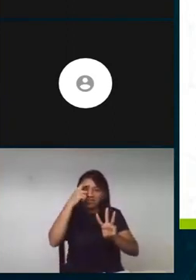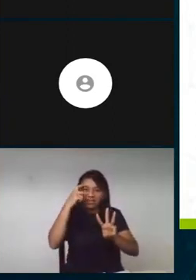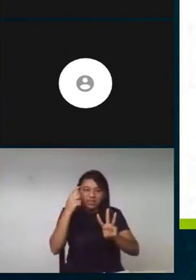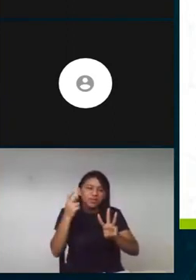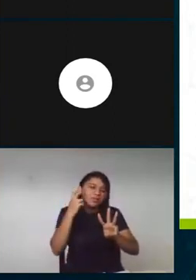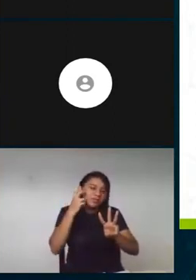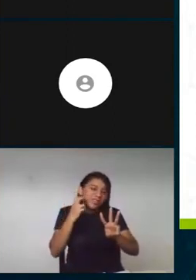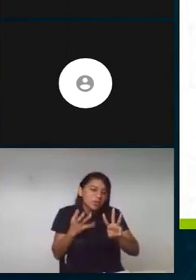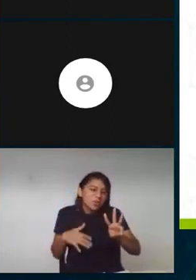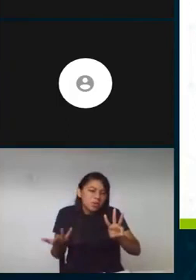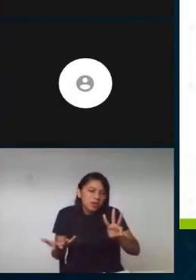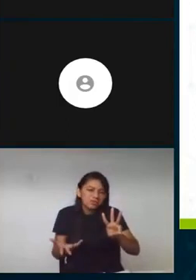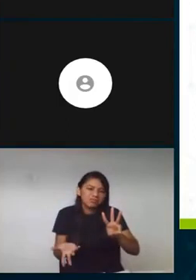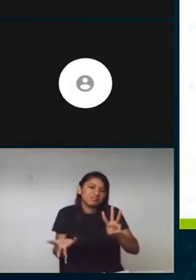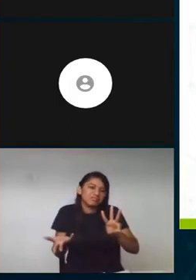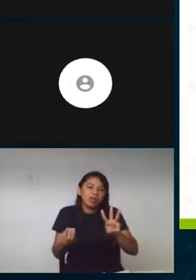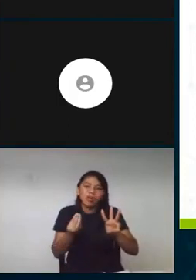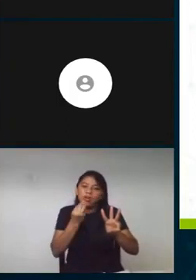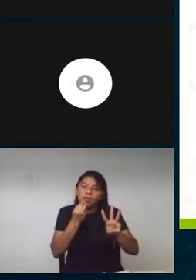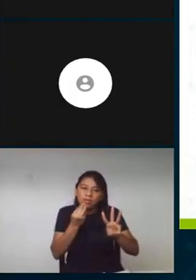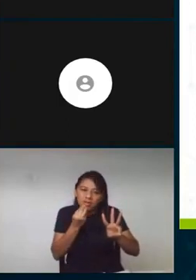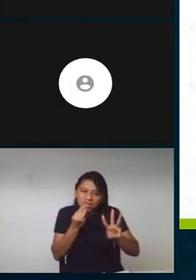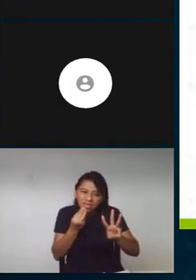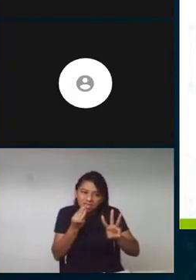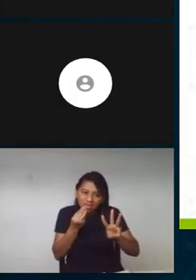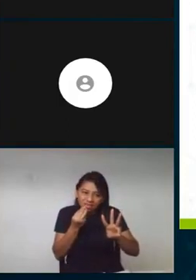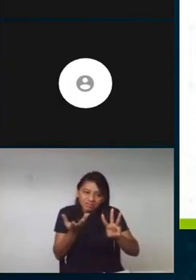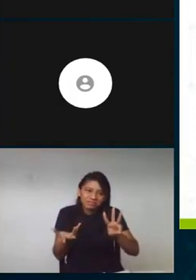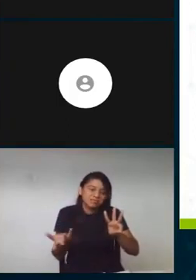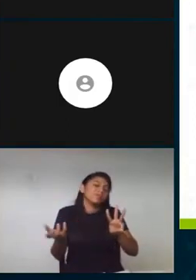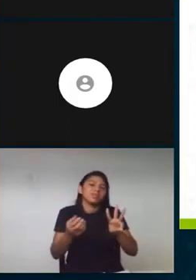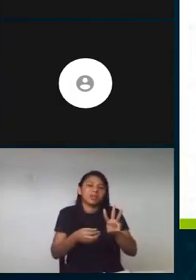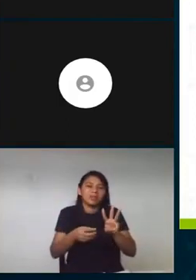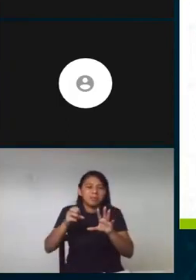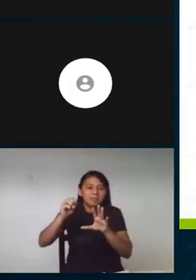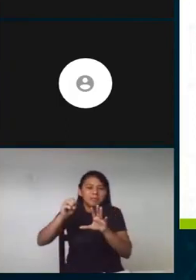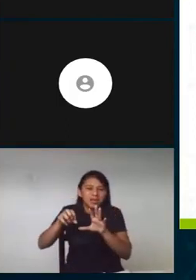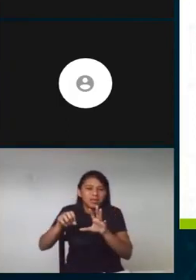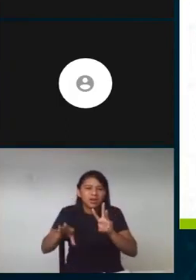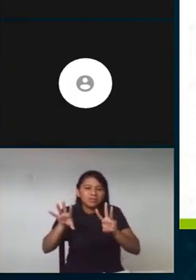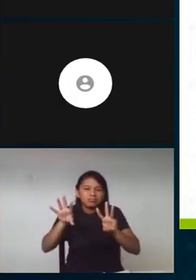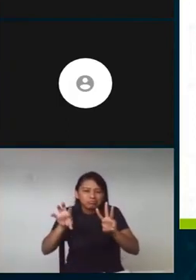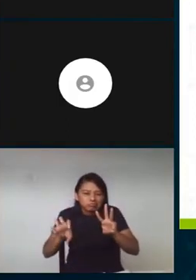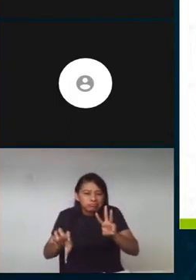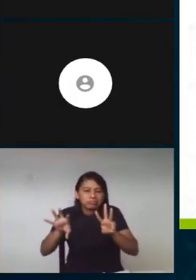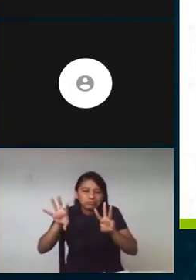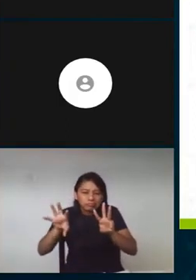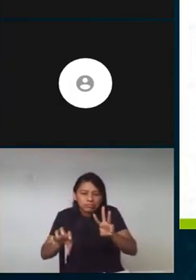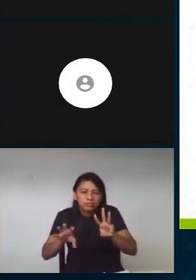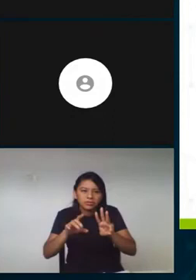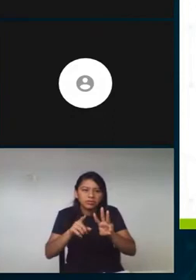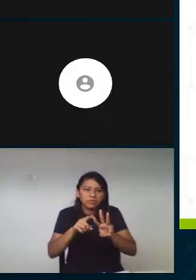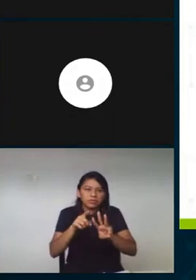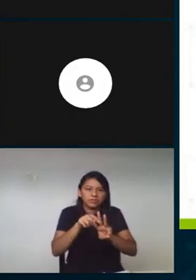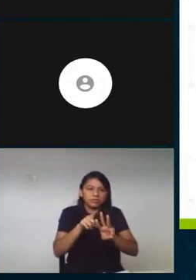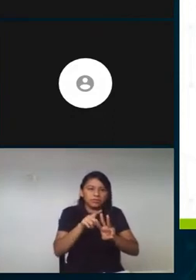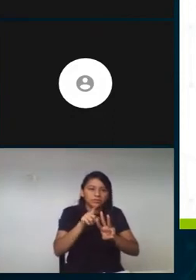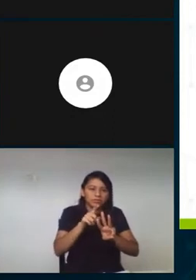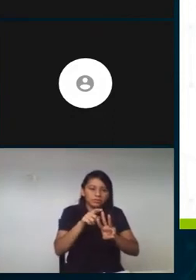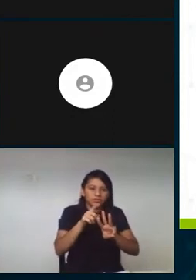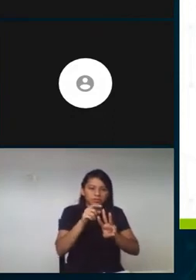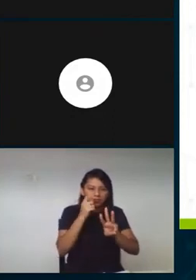polvillo, ¿cierto? Algo que nos pueda servir para un compostaje. En la bolsa negra, todo lo que, digamos, son residuos